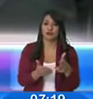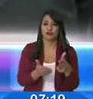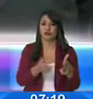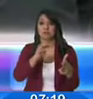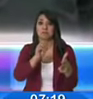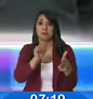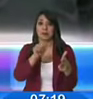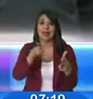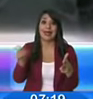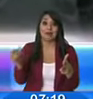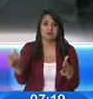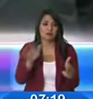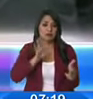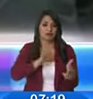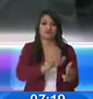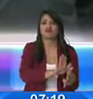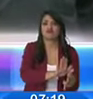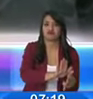Mataje, Ecuador.